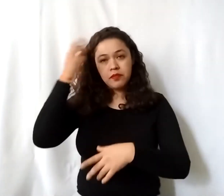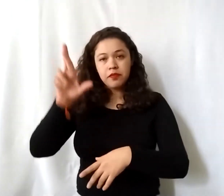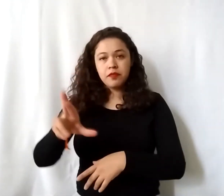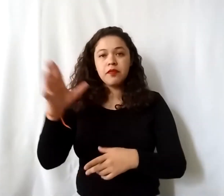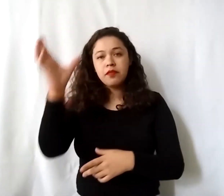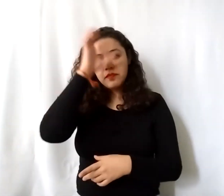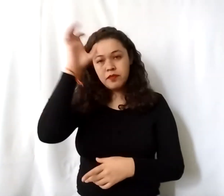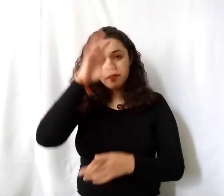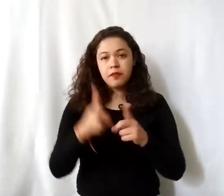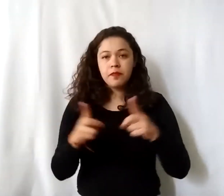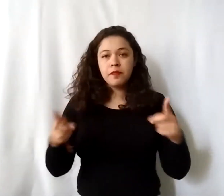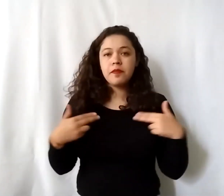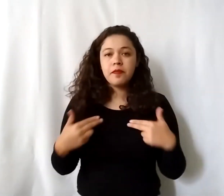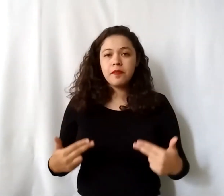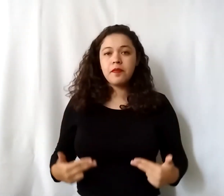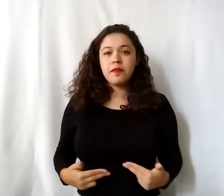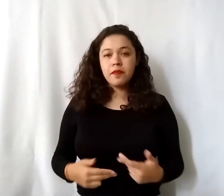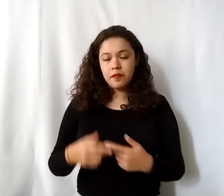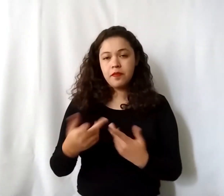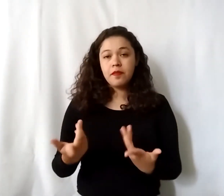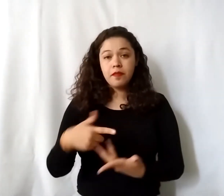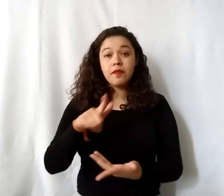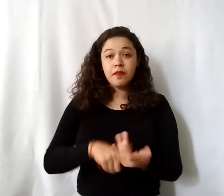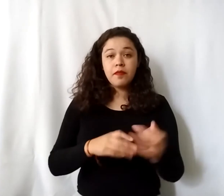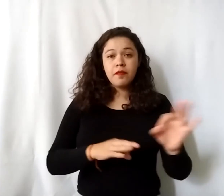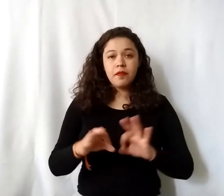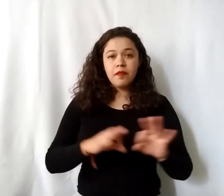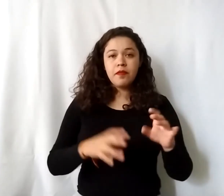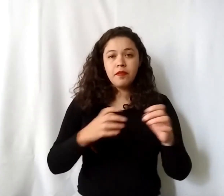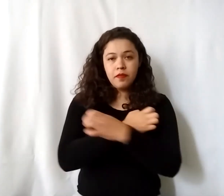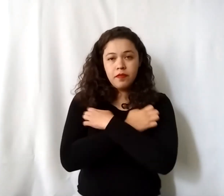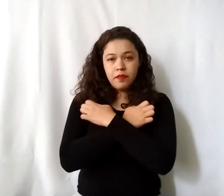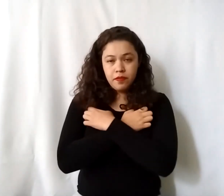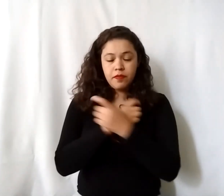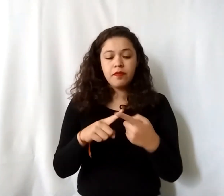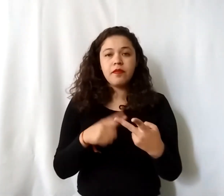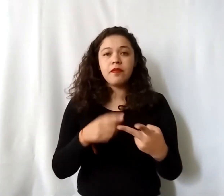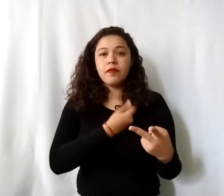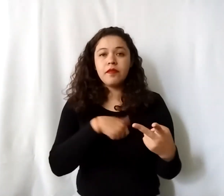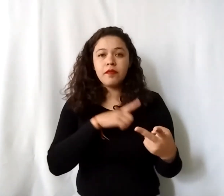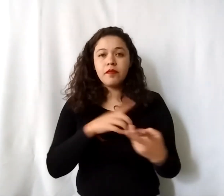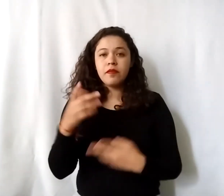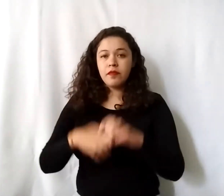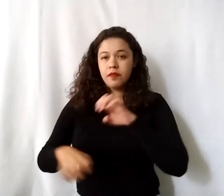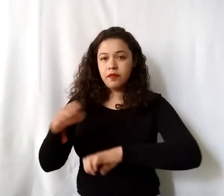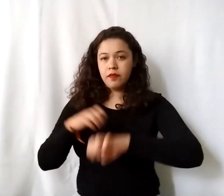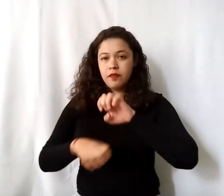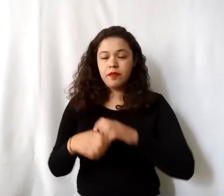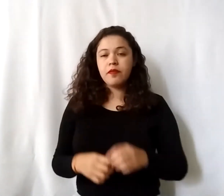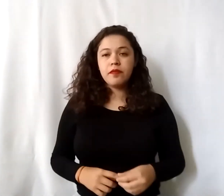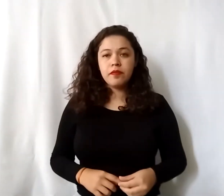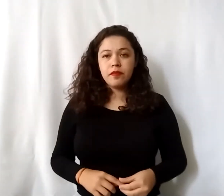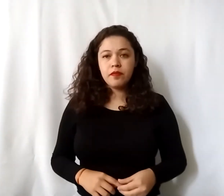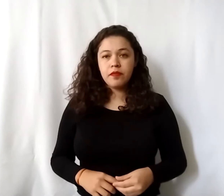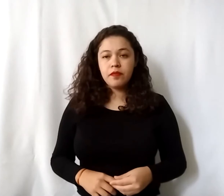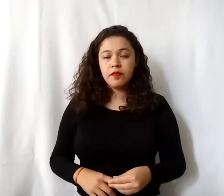desarrollo humano, ha laborado en las áreas de educación, salud y empresarial. Tomás es